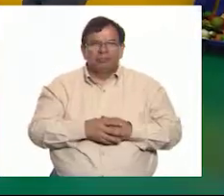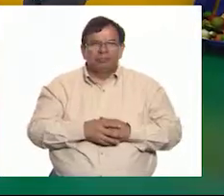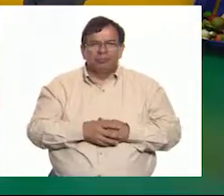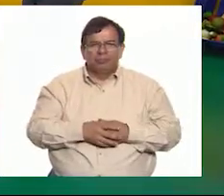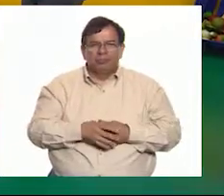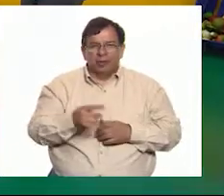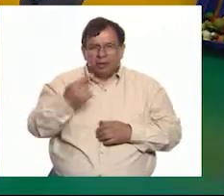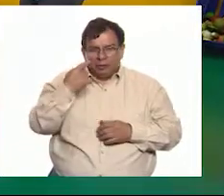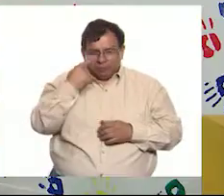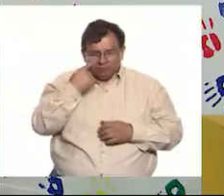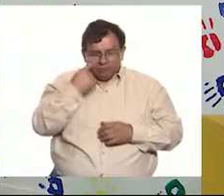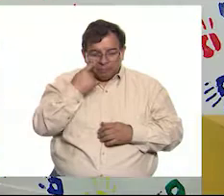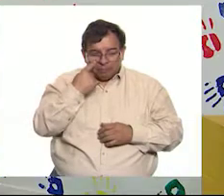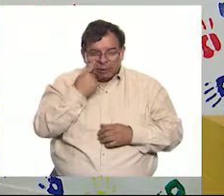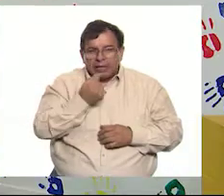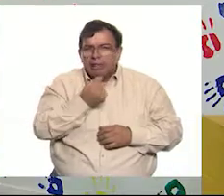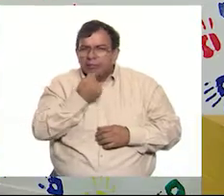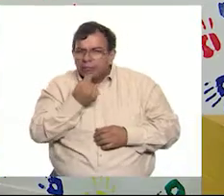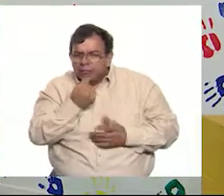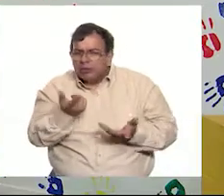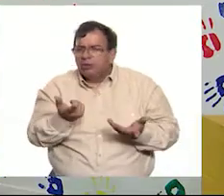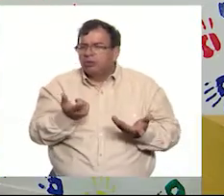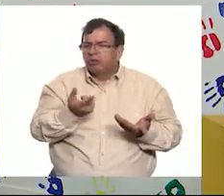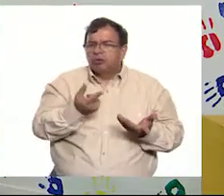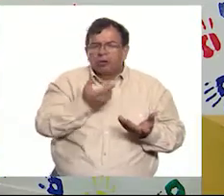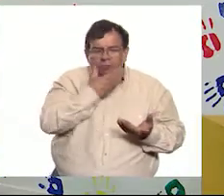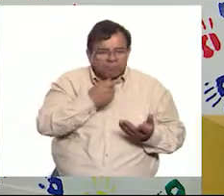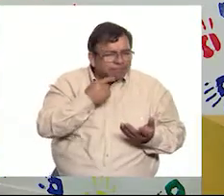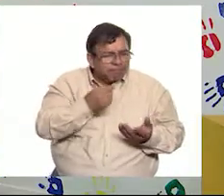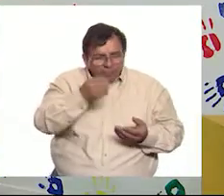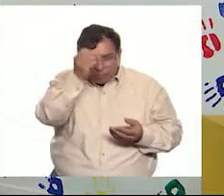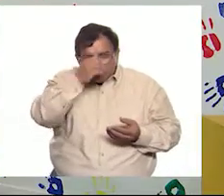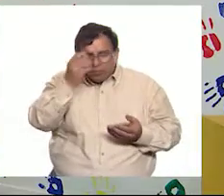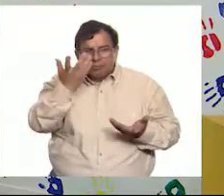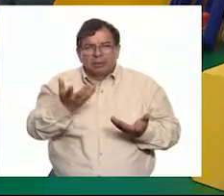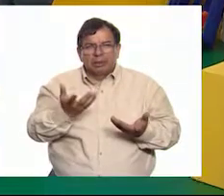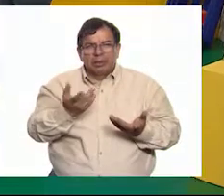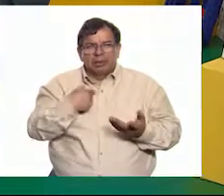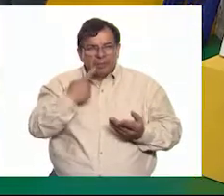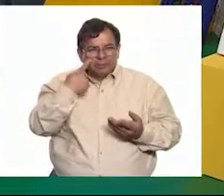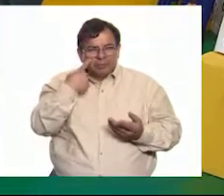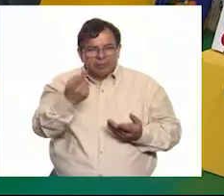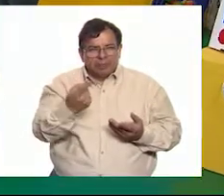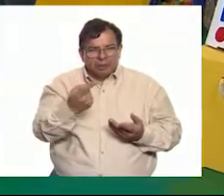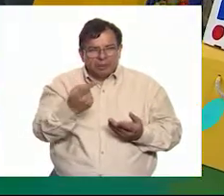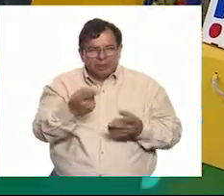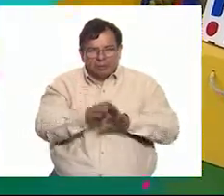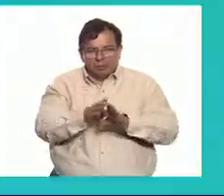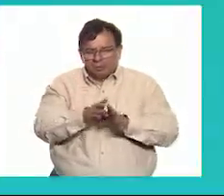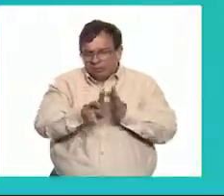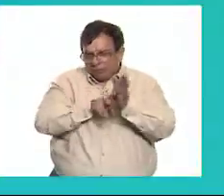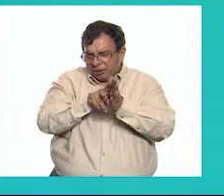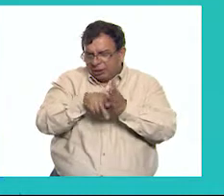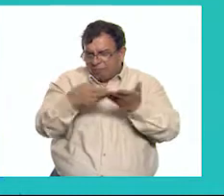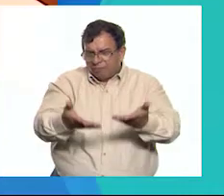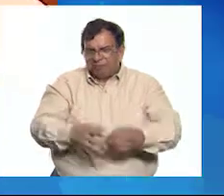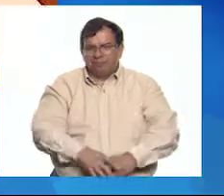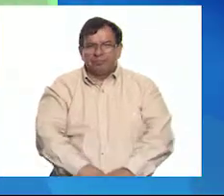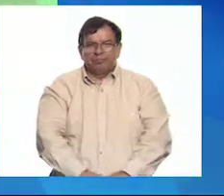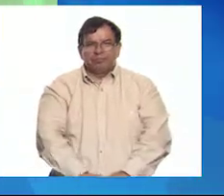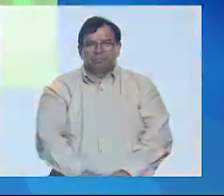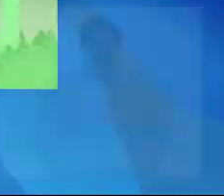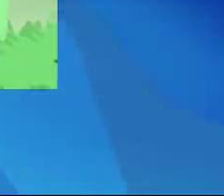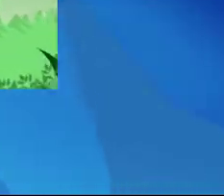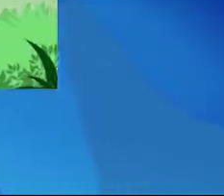que sí, mira, para saber qué opinan los niños y las niñas acerca de este tema, pues vamos a ver la siguiente cápsula.